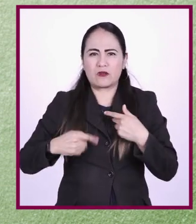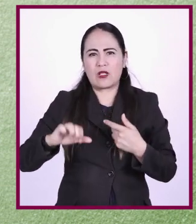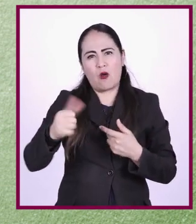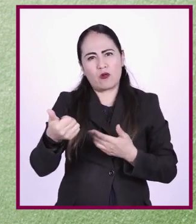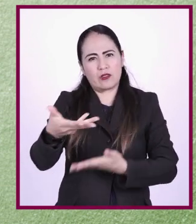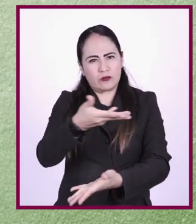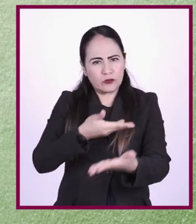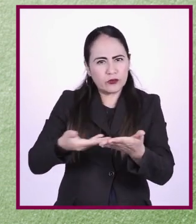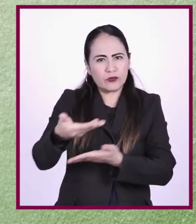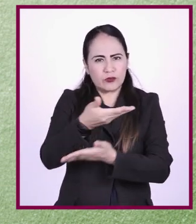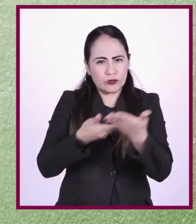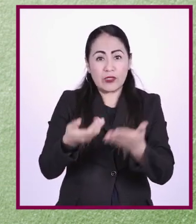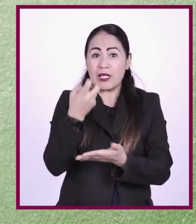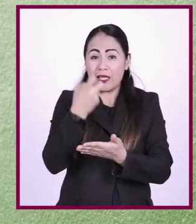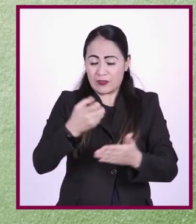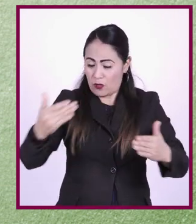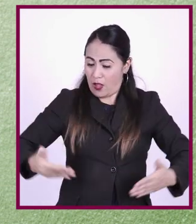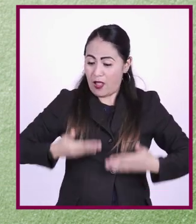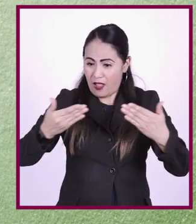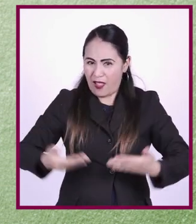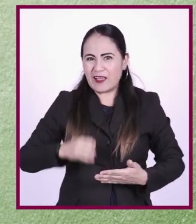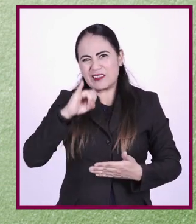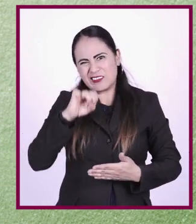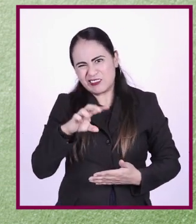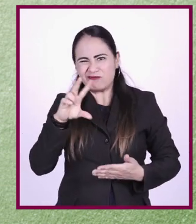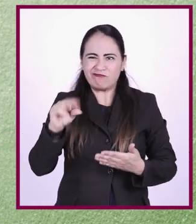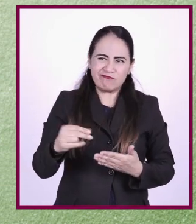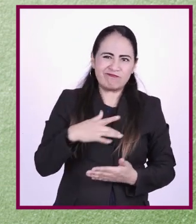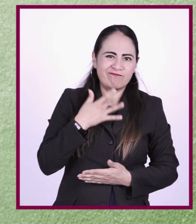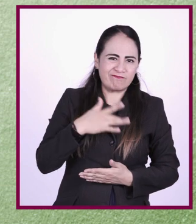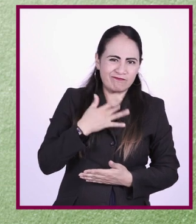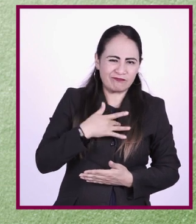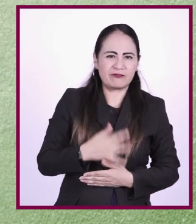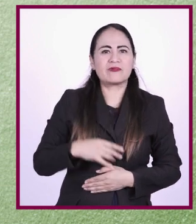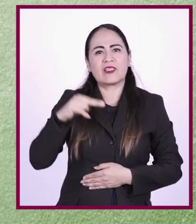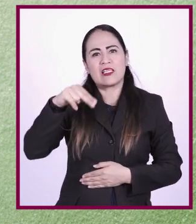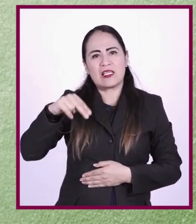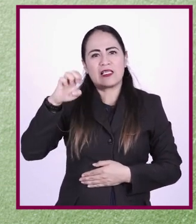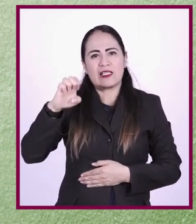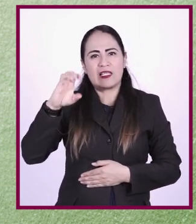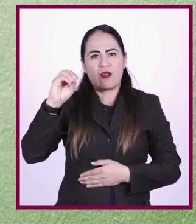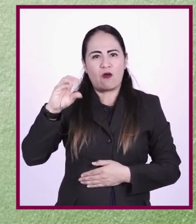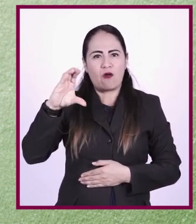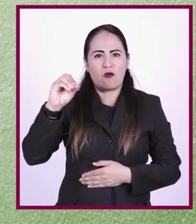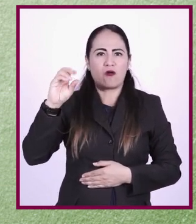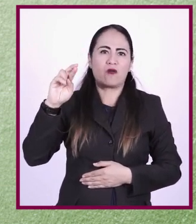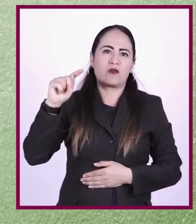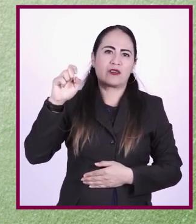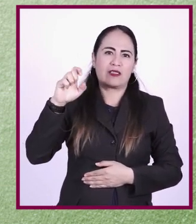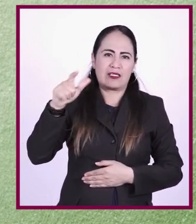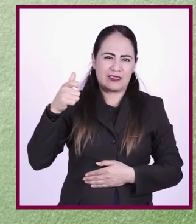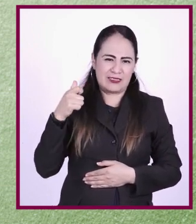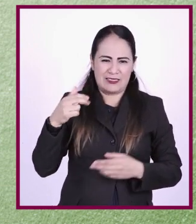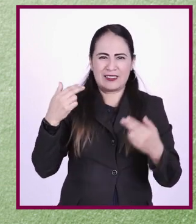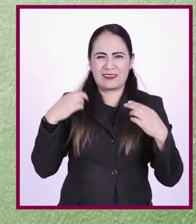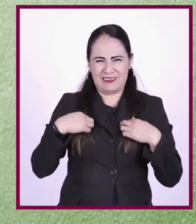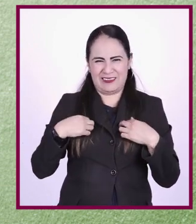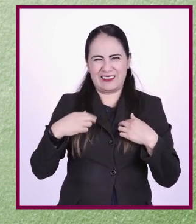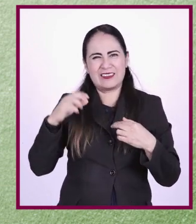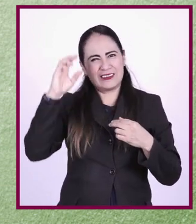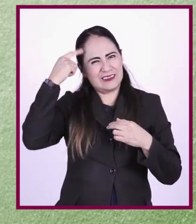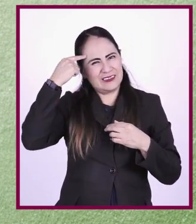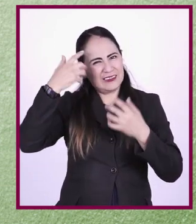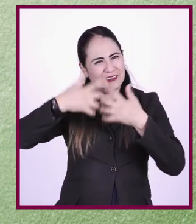en este se da la motivación para hacer o no las cosas. El neocórtex o cerebro humano es donde se dan los